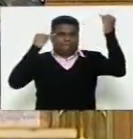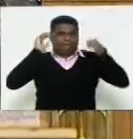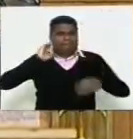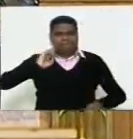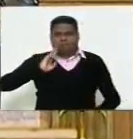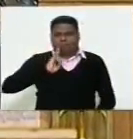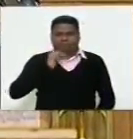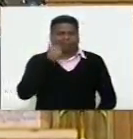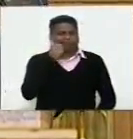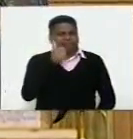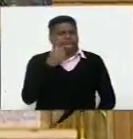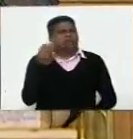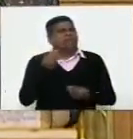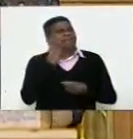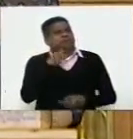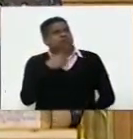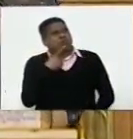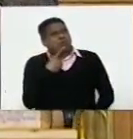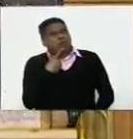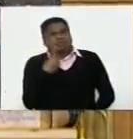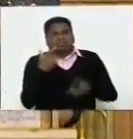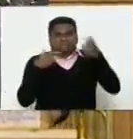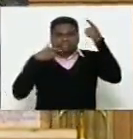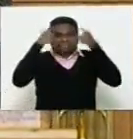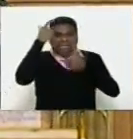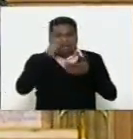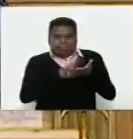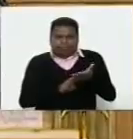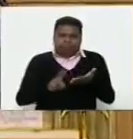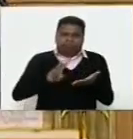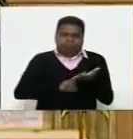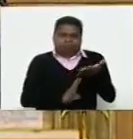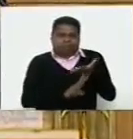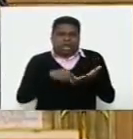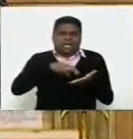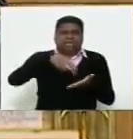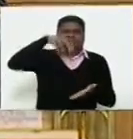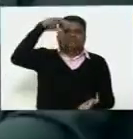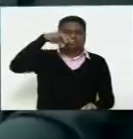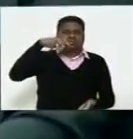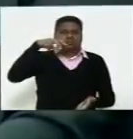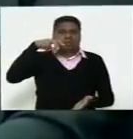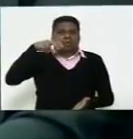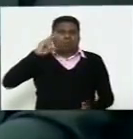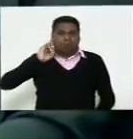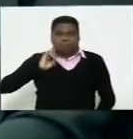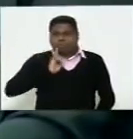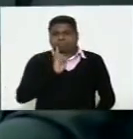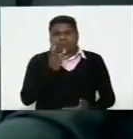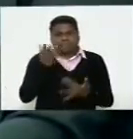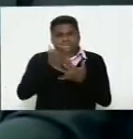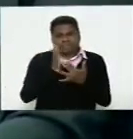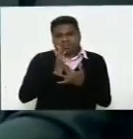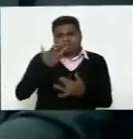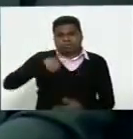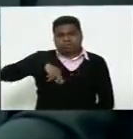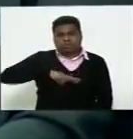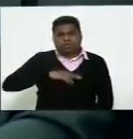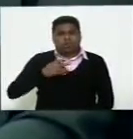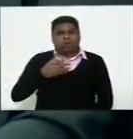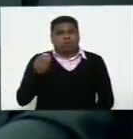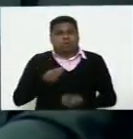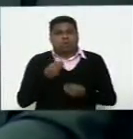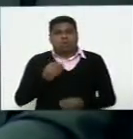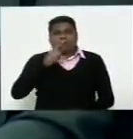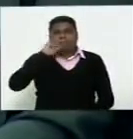cómo Hugo Chávez supo resucitar a Bolívar entre nosotras y entre nosotros, y cómo nuestro presidente